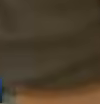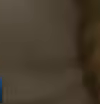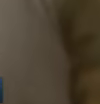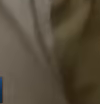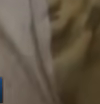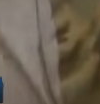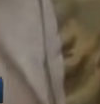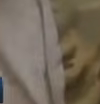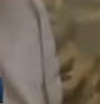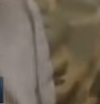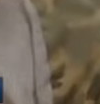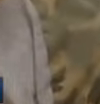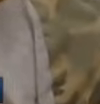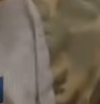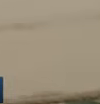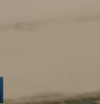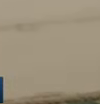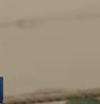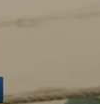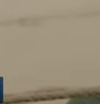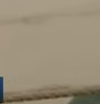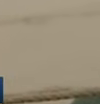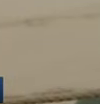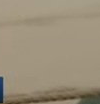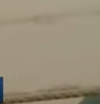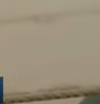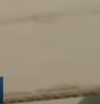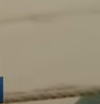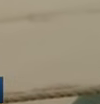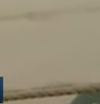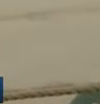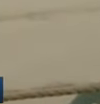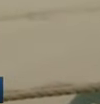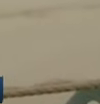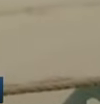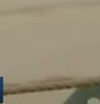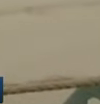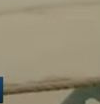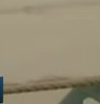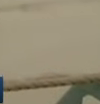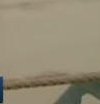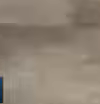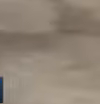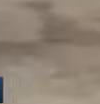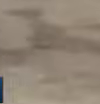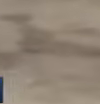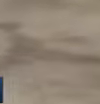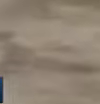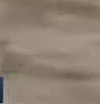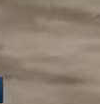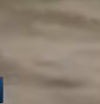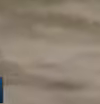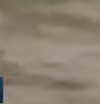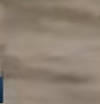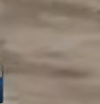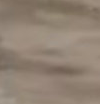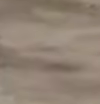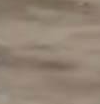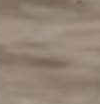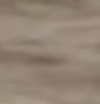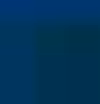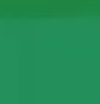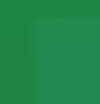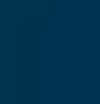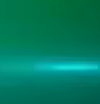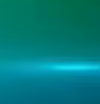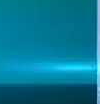cábalas en busca de que el 2024 sea exitoso. Así empieza la noticia. Emisión Estelar.